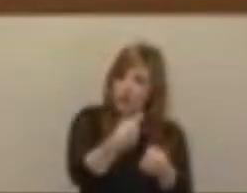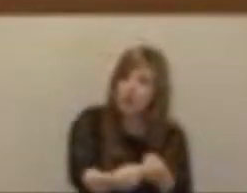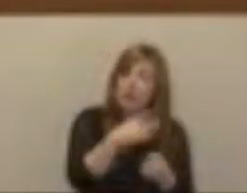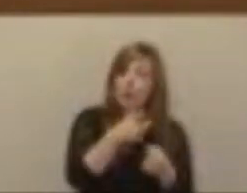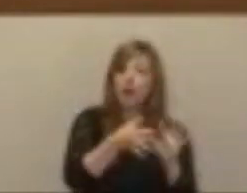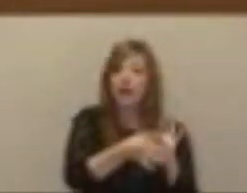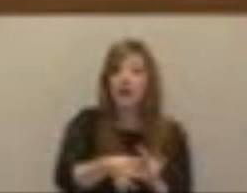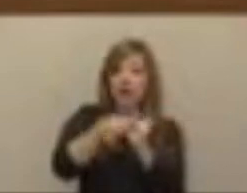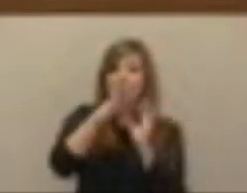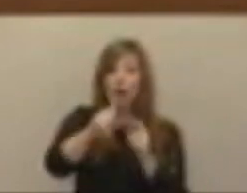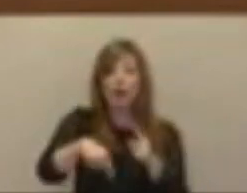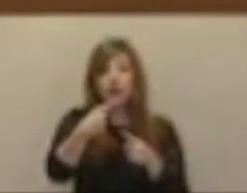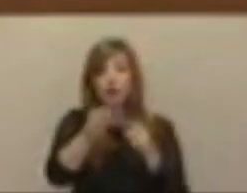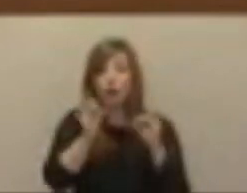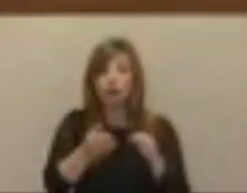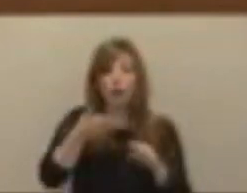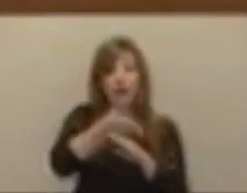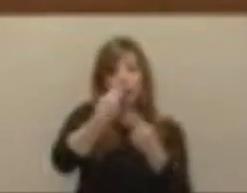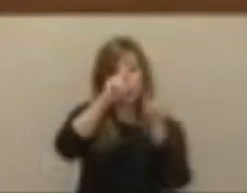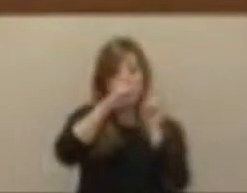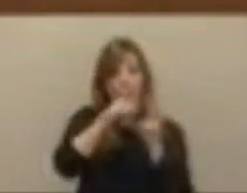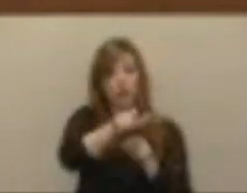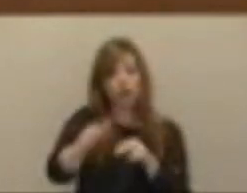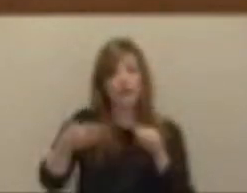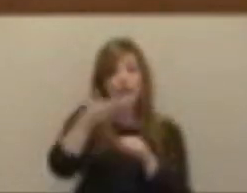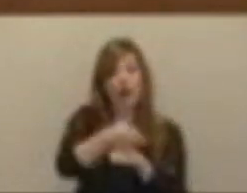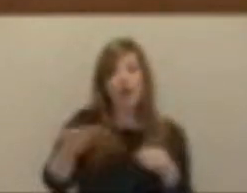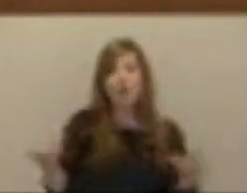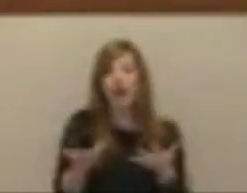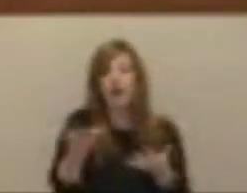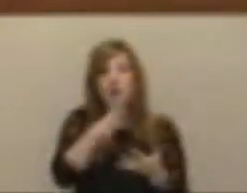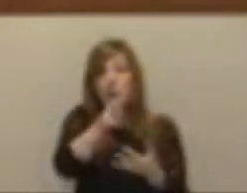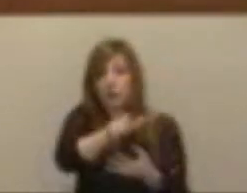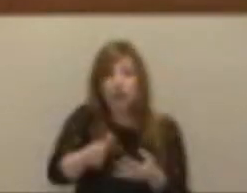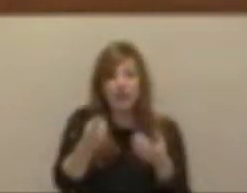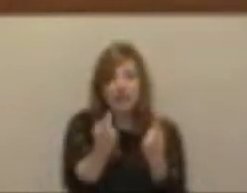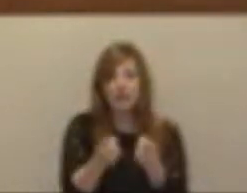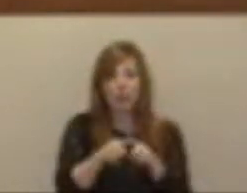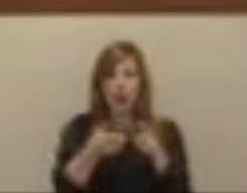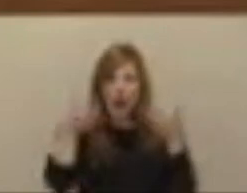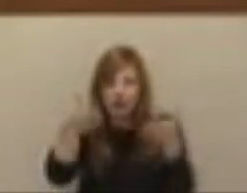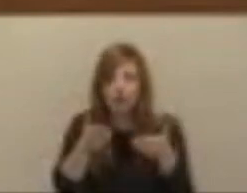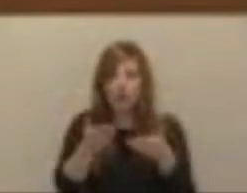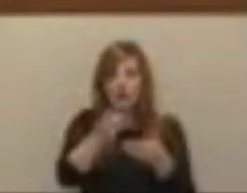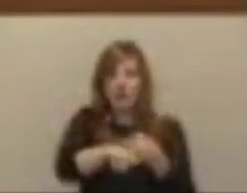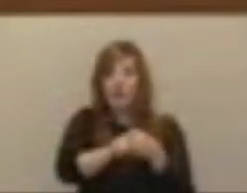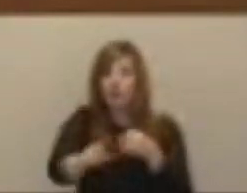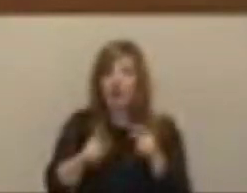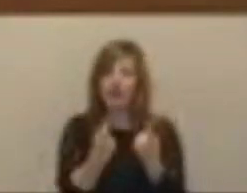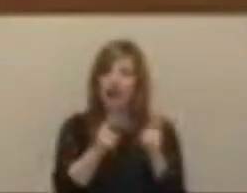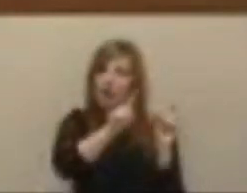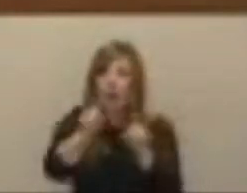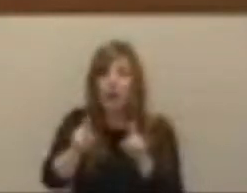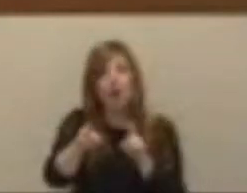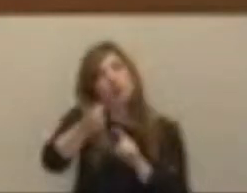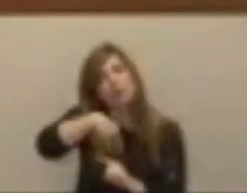porque luego, cuando vamos a los hospitales, cuando la gente va a urgencias, cuando la gente necesita ser atendida, cuando la gente necesita ser educada, pues resulta que tenemos problemas, tenemos que